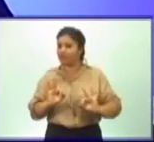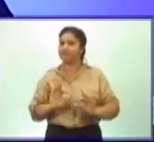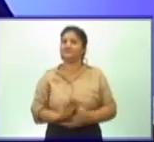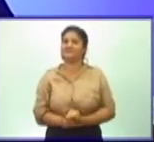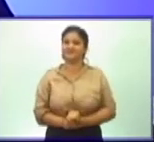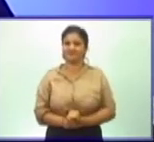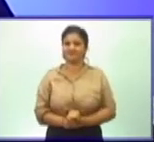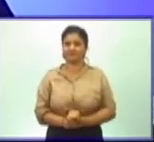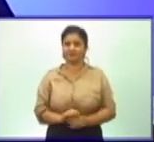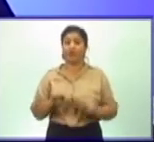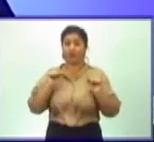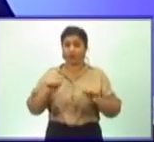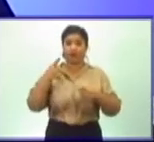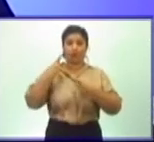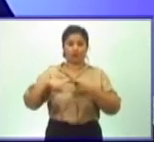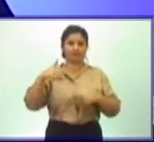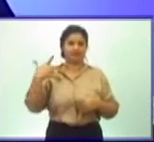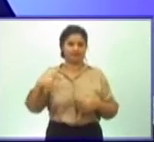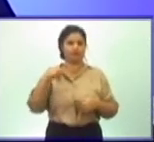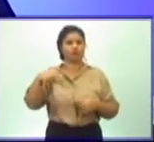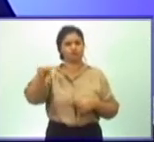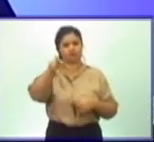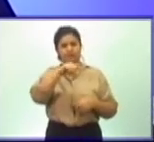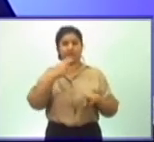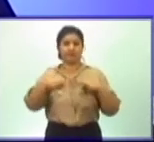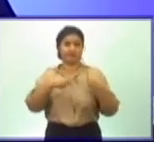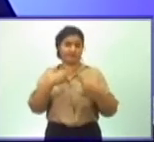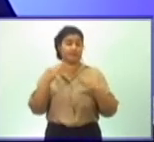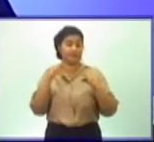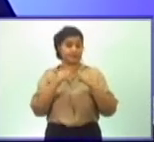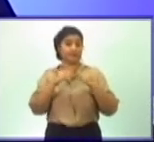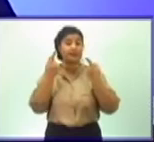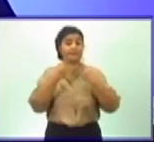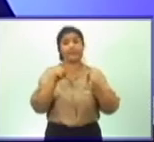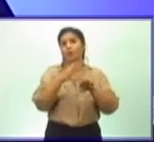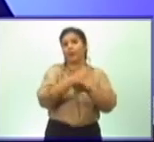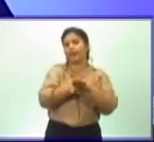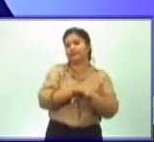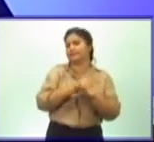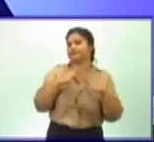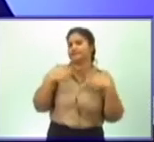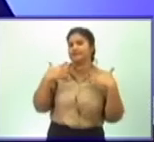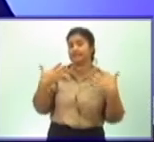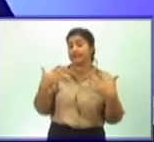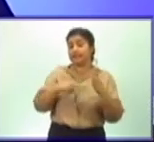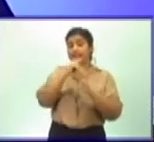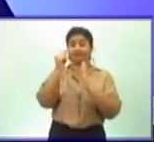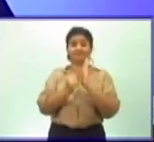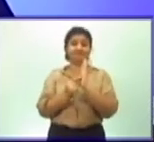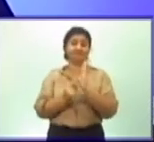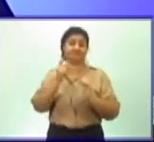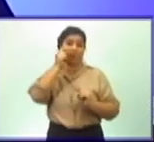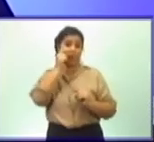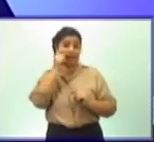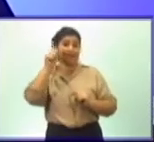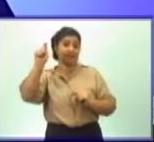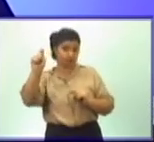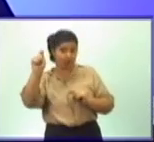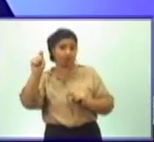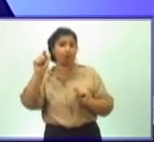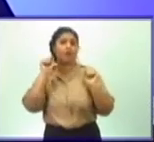sus casas. Pero antes voy a retomar la caracterización de Tartufo para que ustedes puedan tomar